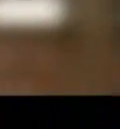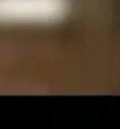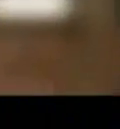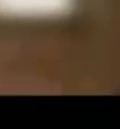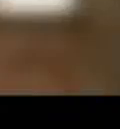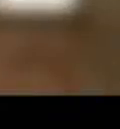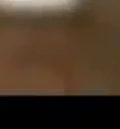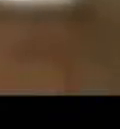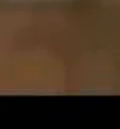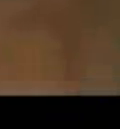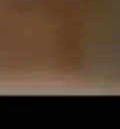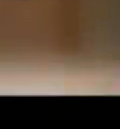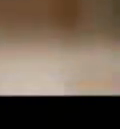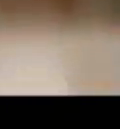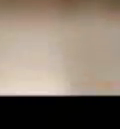www.me.gov.ar